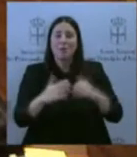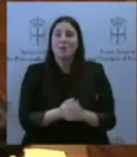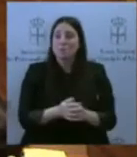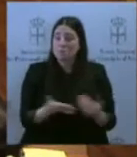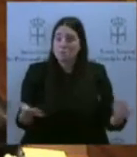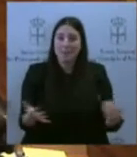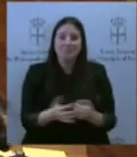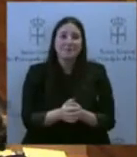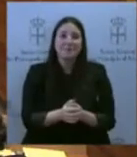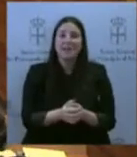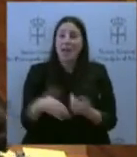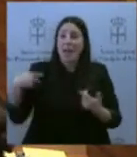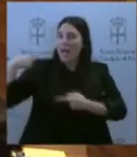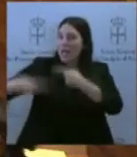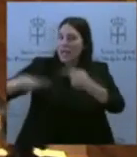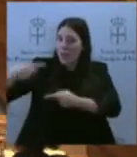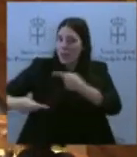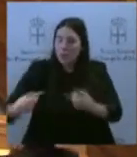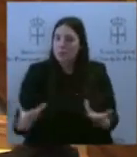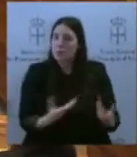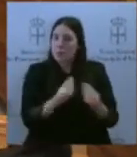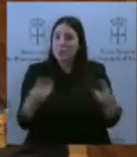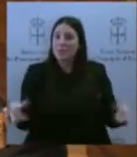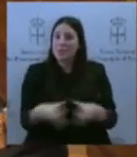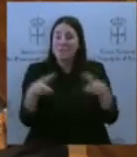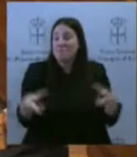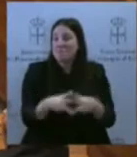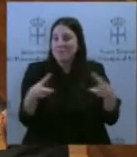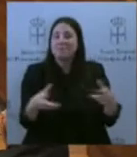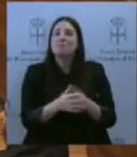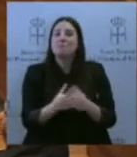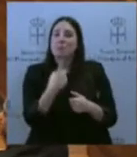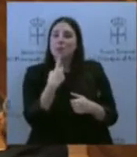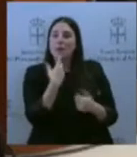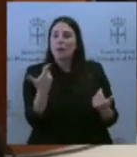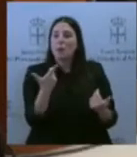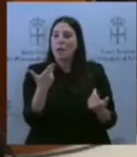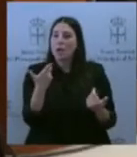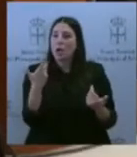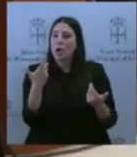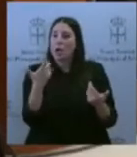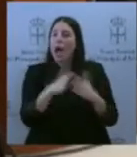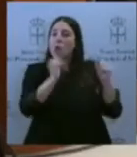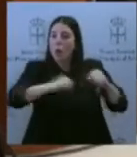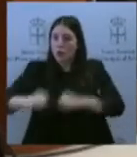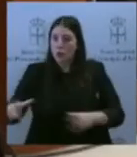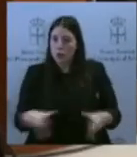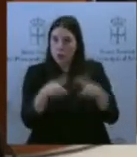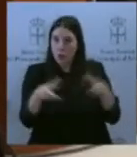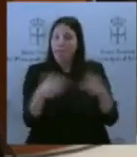nuestra sociedad acuñó un dicho que condensaba ciertos consensos sociales. Hay que trabajar para vivir, no vivir para